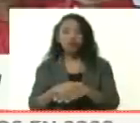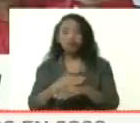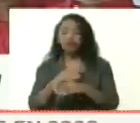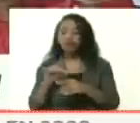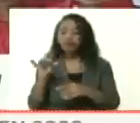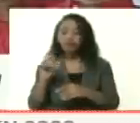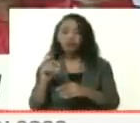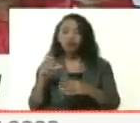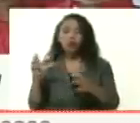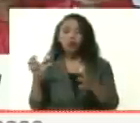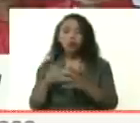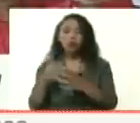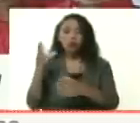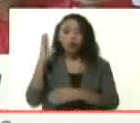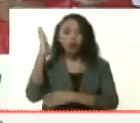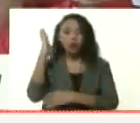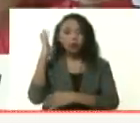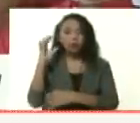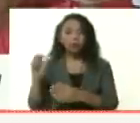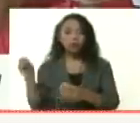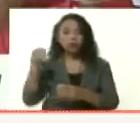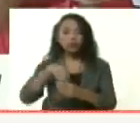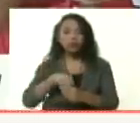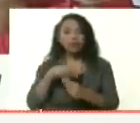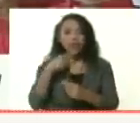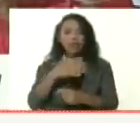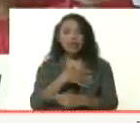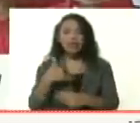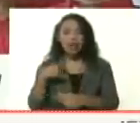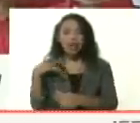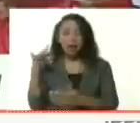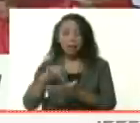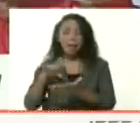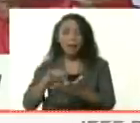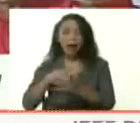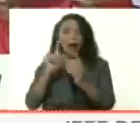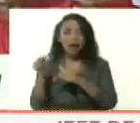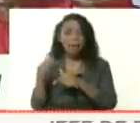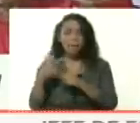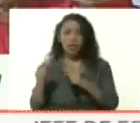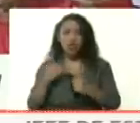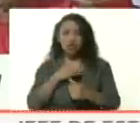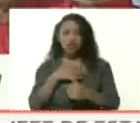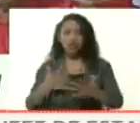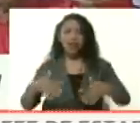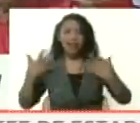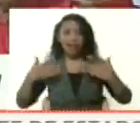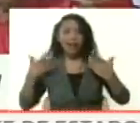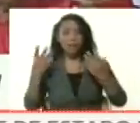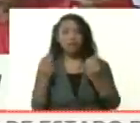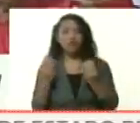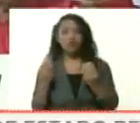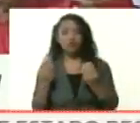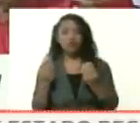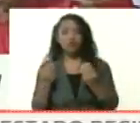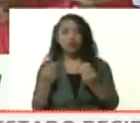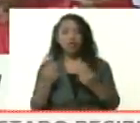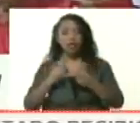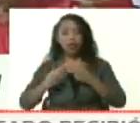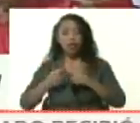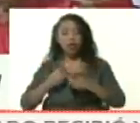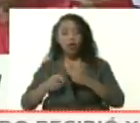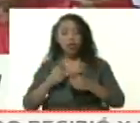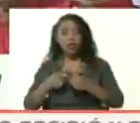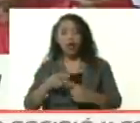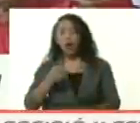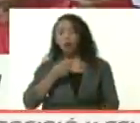allí. Es muy extraño que ellos estén allí, pero a nosotros nos alegra mucho que la cosa sea solo